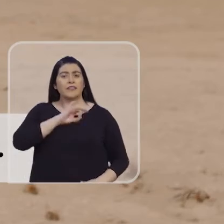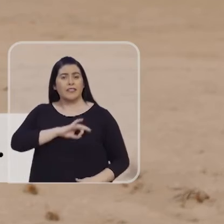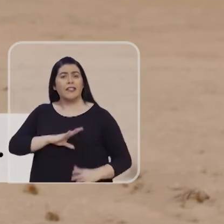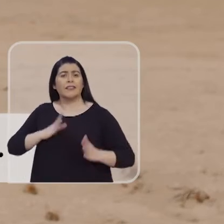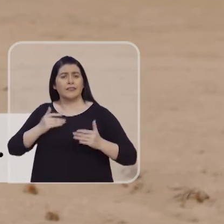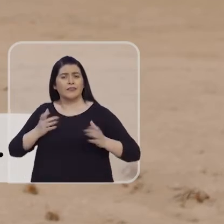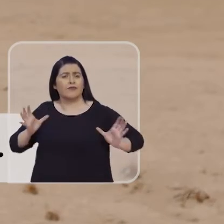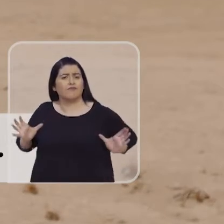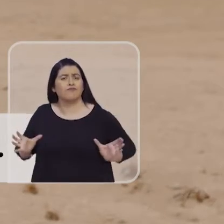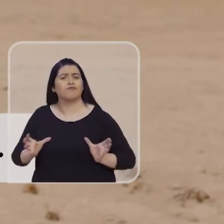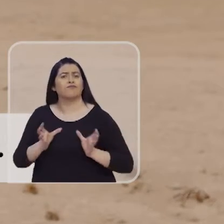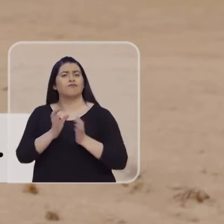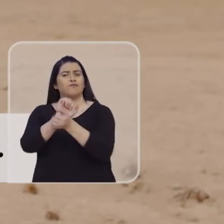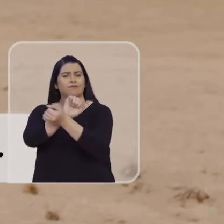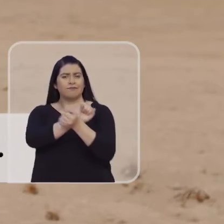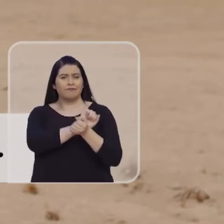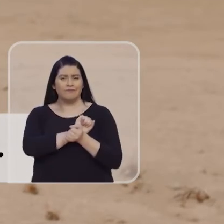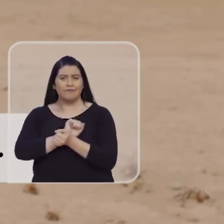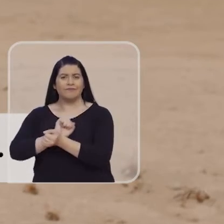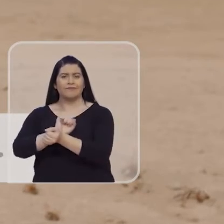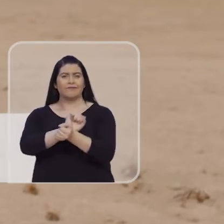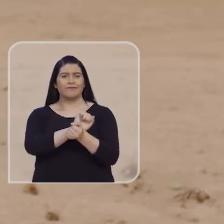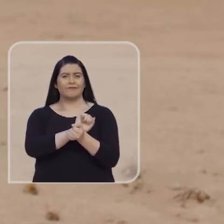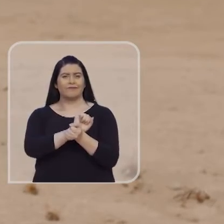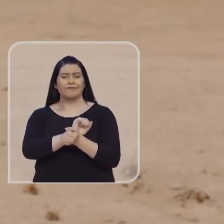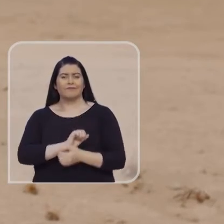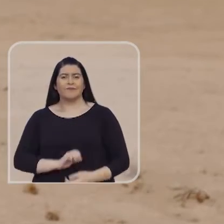Chile necesita más encuentros fraternos.